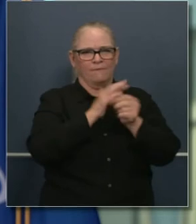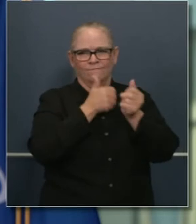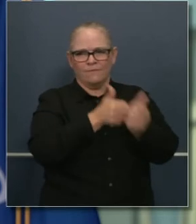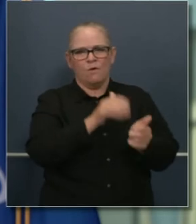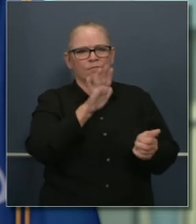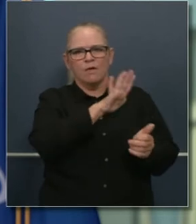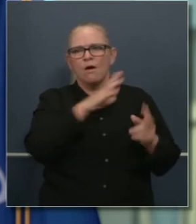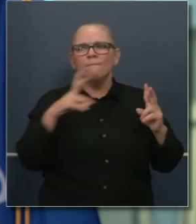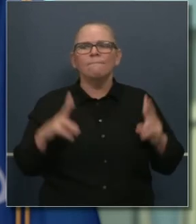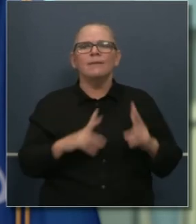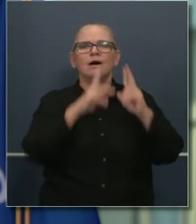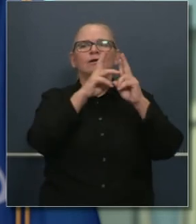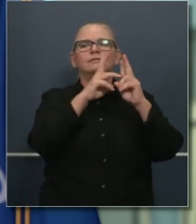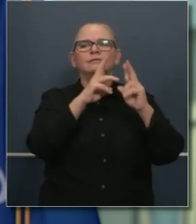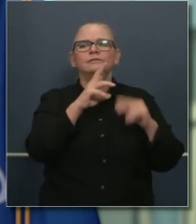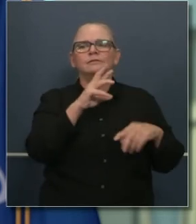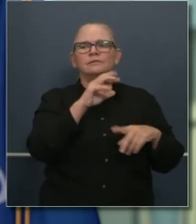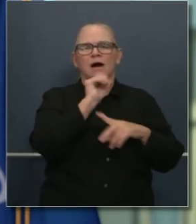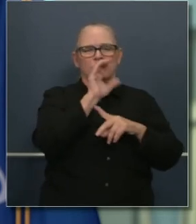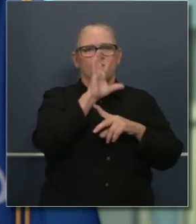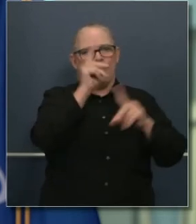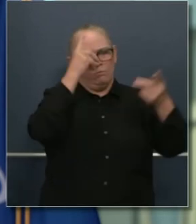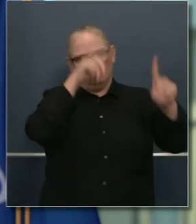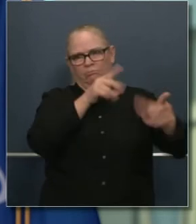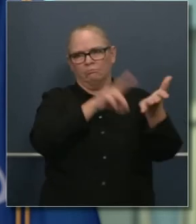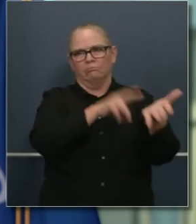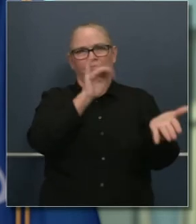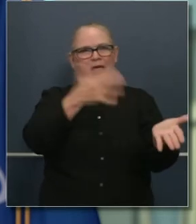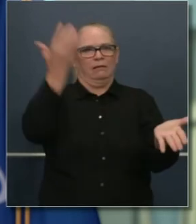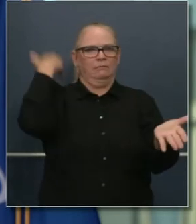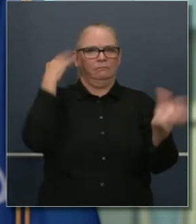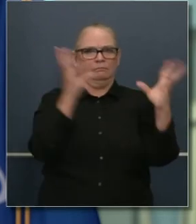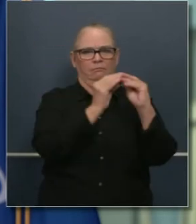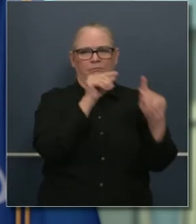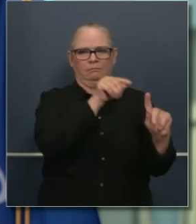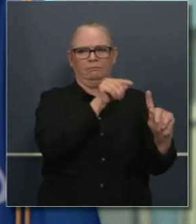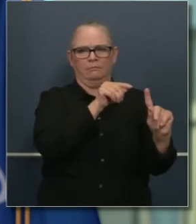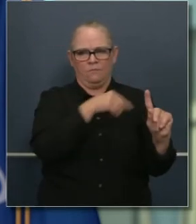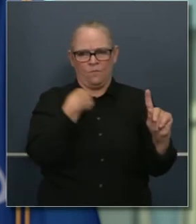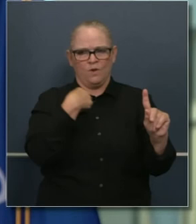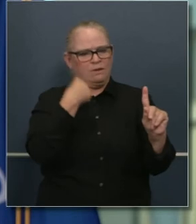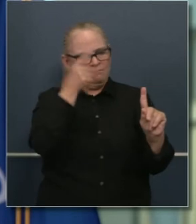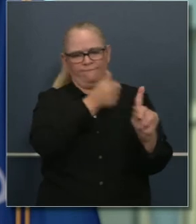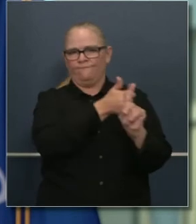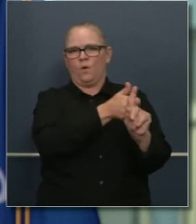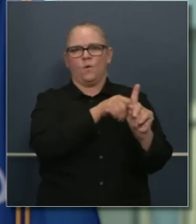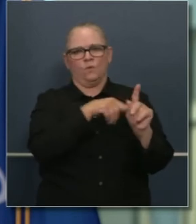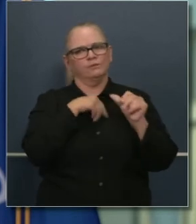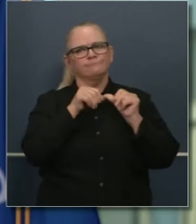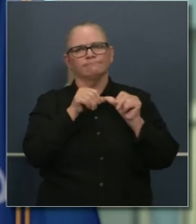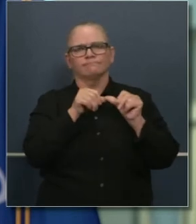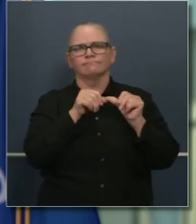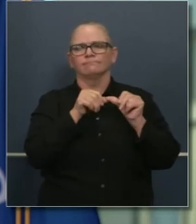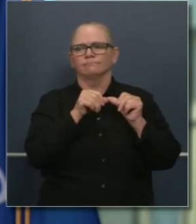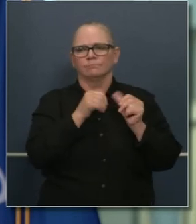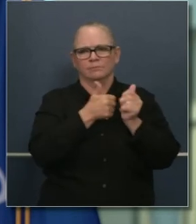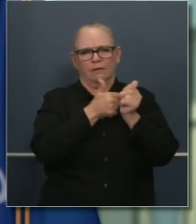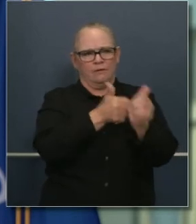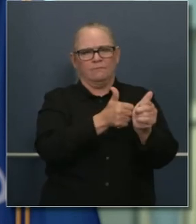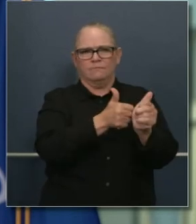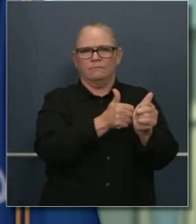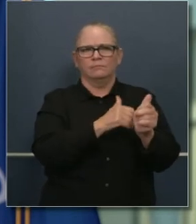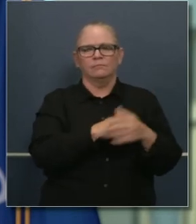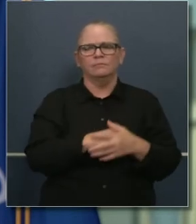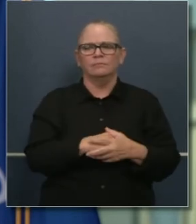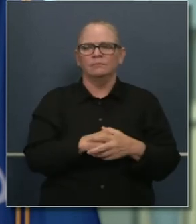acuerdo de parís y lo hacemos desde una posición de verdadera fuerza y de verdadera influencia entonces seguiremos manteniendo esa fuerza y